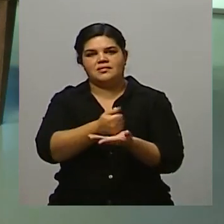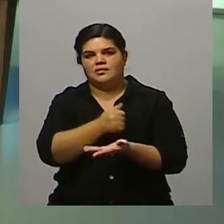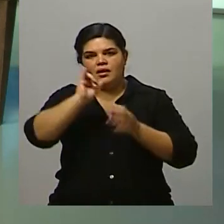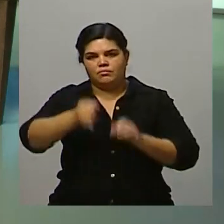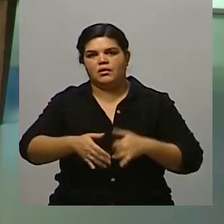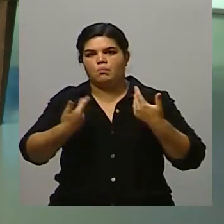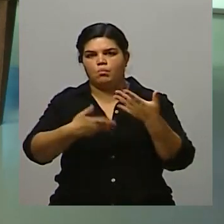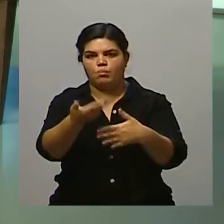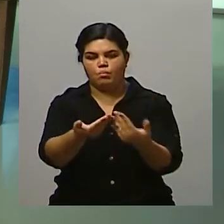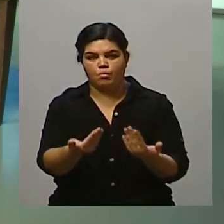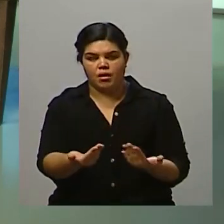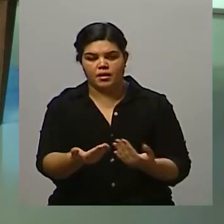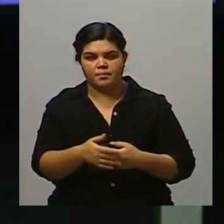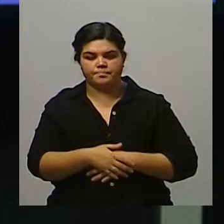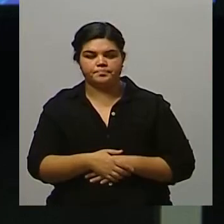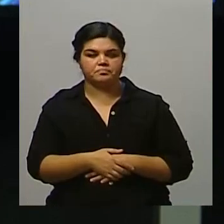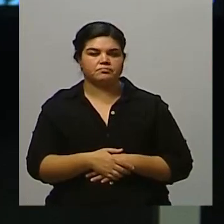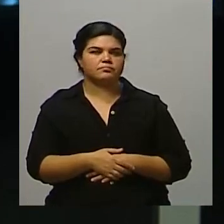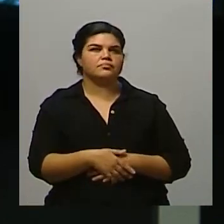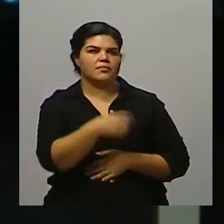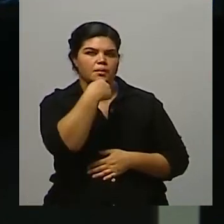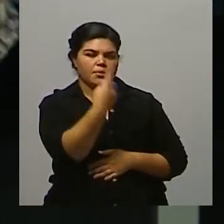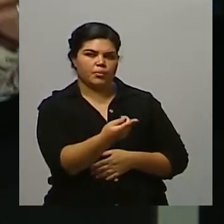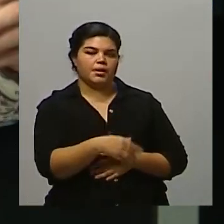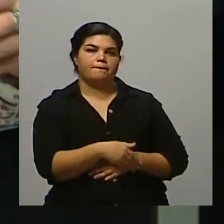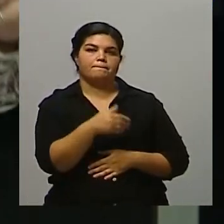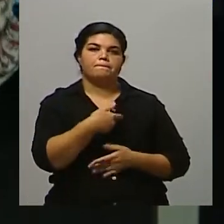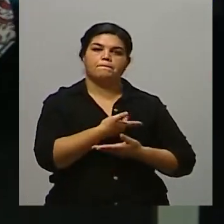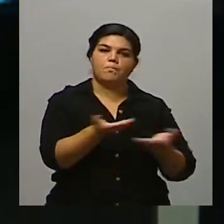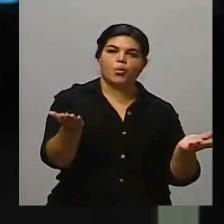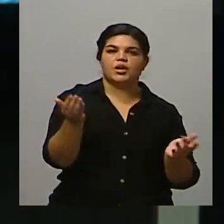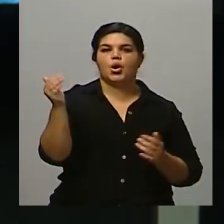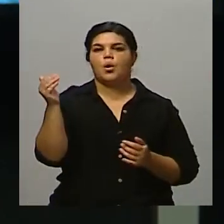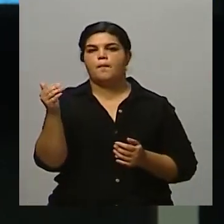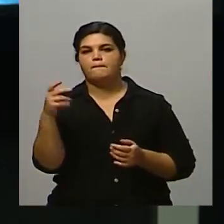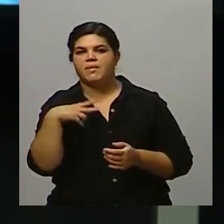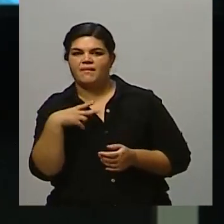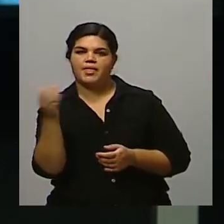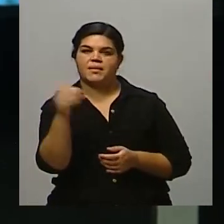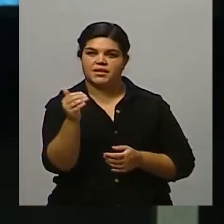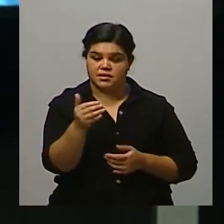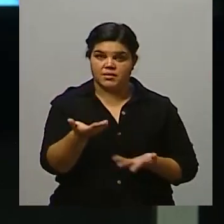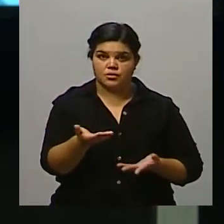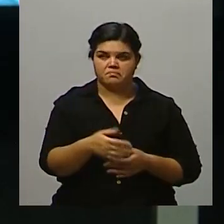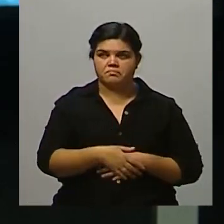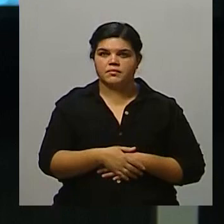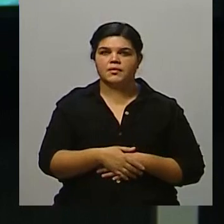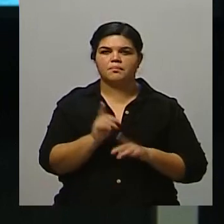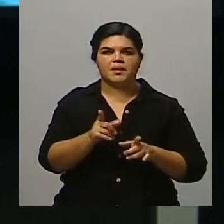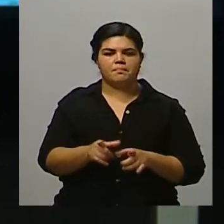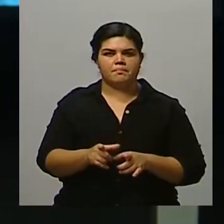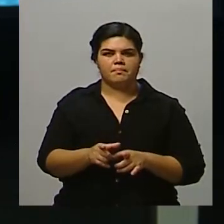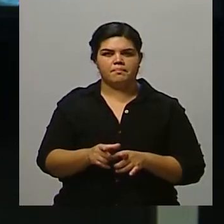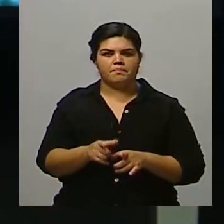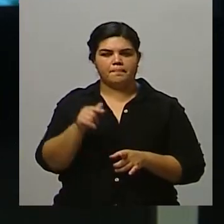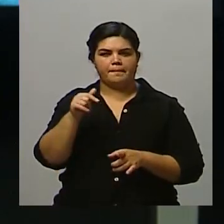la participación público-privada, porque es a partir de una ley nacional que se adhiere la provincia, y desde que sucede eso, que no fue hace